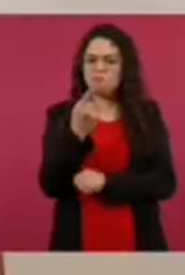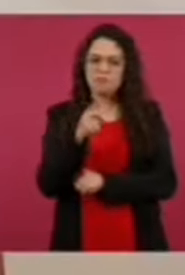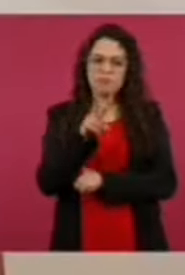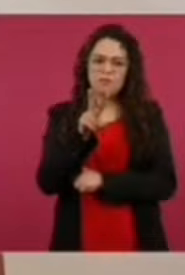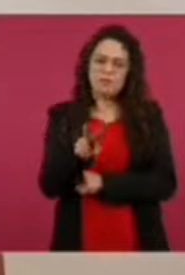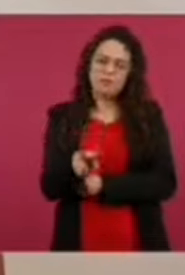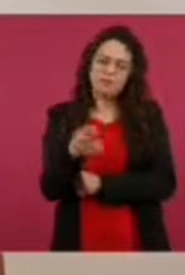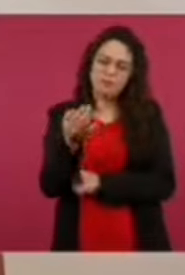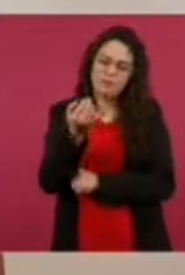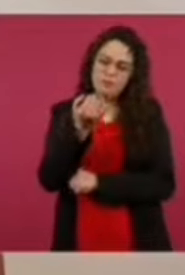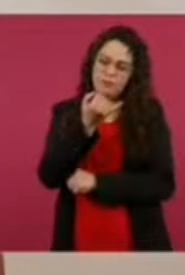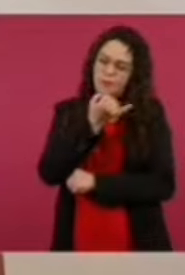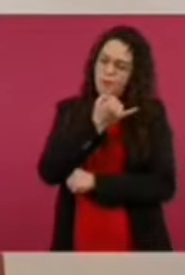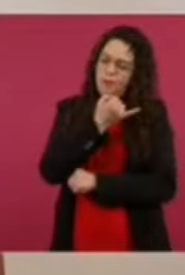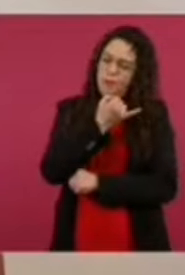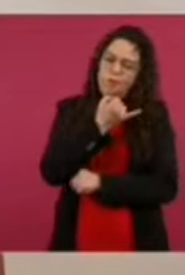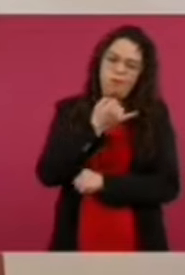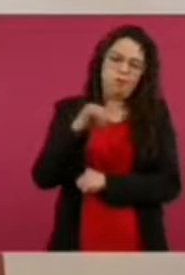surrealistas,